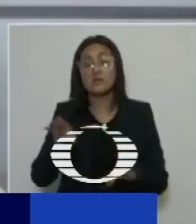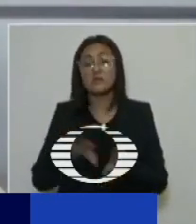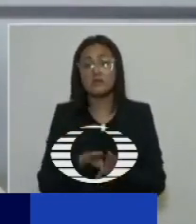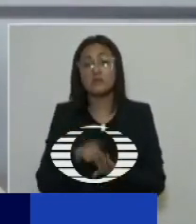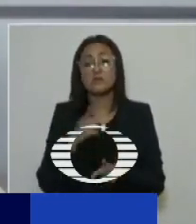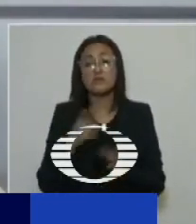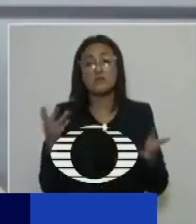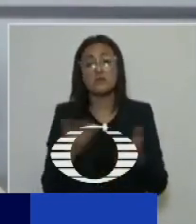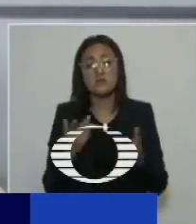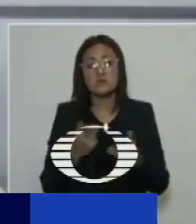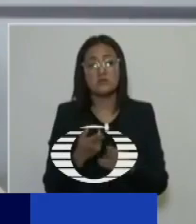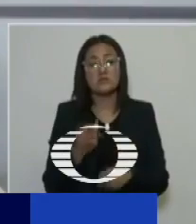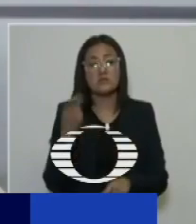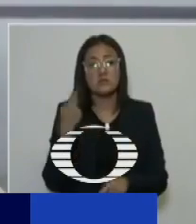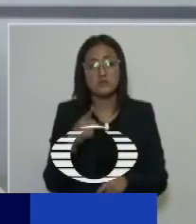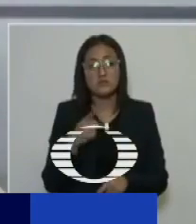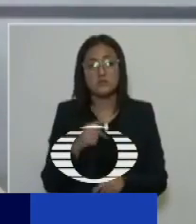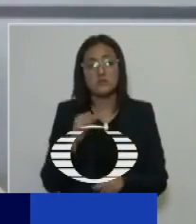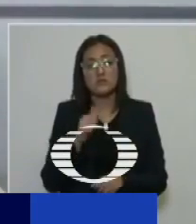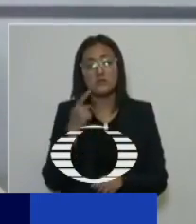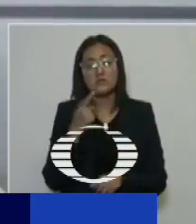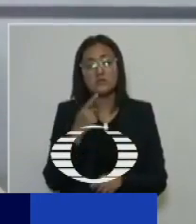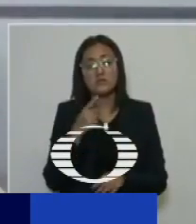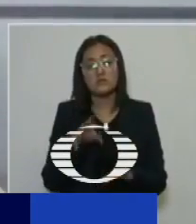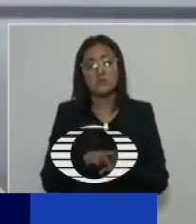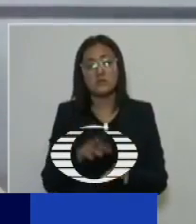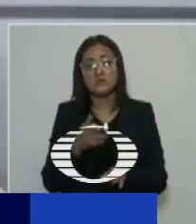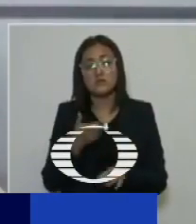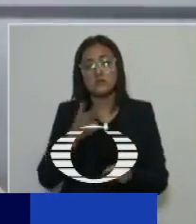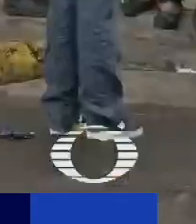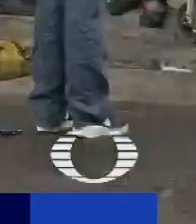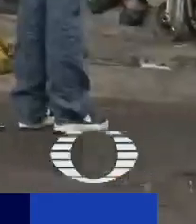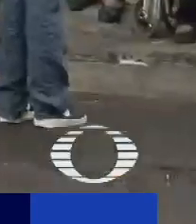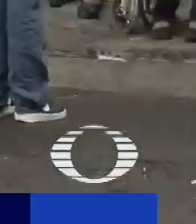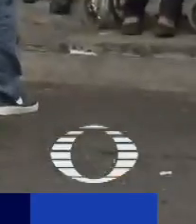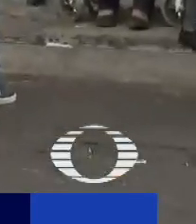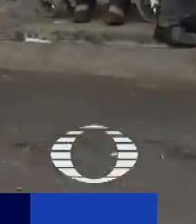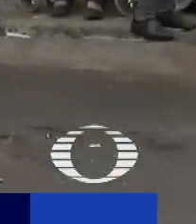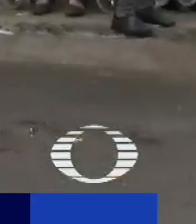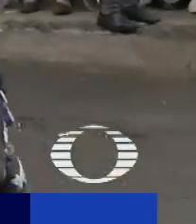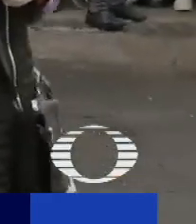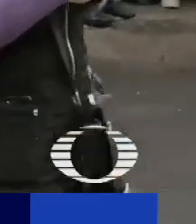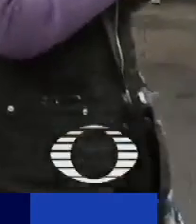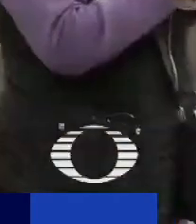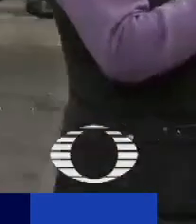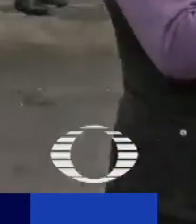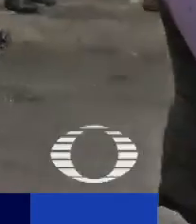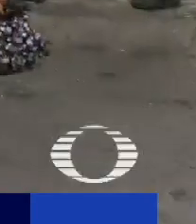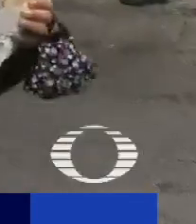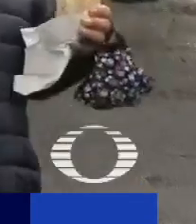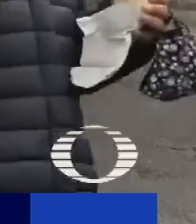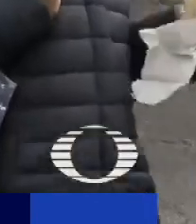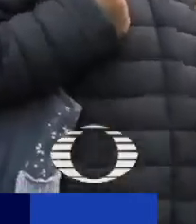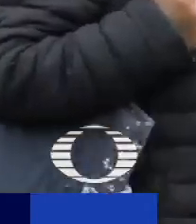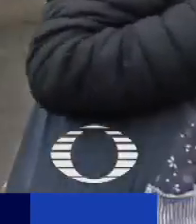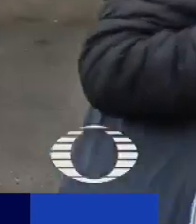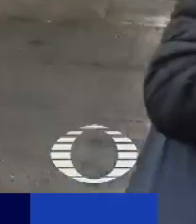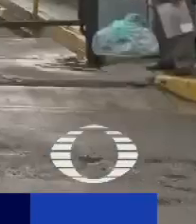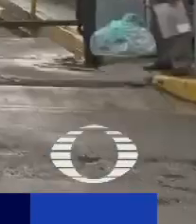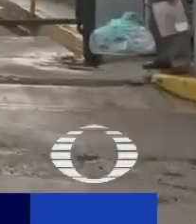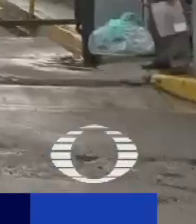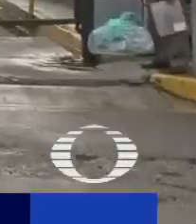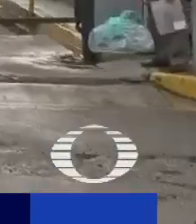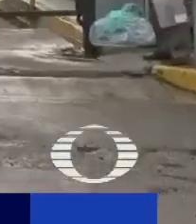forma de realizárselo en medios privados. Es muy, muy caro. Y respecto al quirófano itinerante de la Secretaría